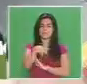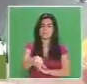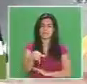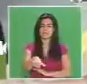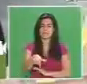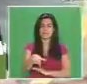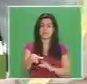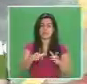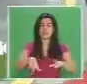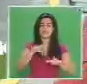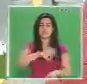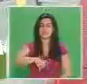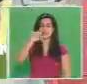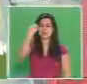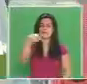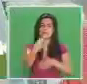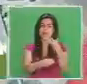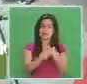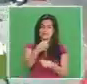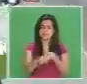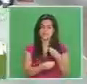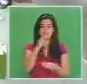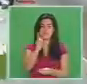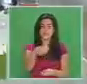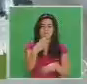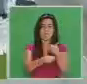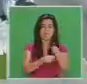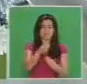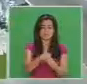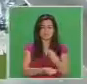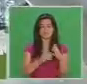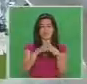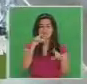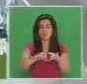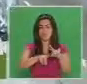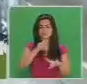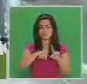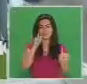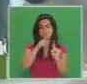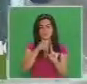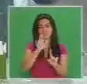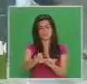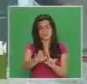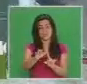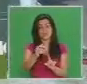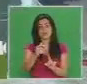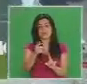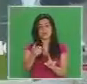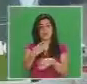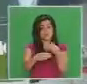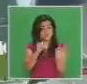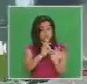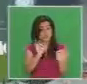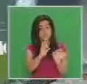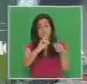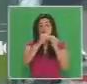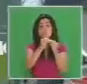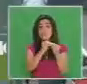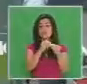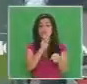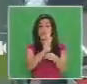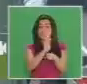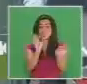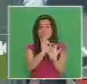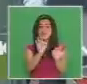del socialismo, el hacer. Tenemos que hacer para querer las cosas, porque si no las agarramos, si no las palpamos tal como son,